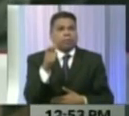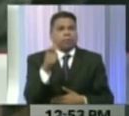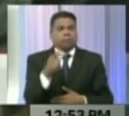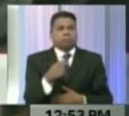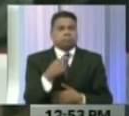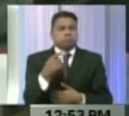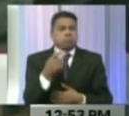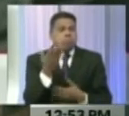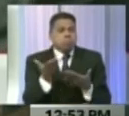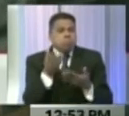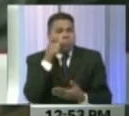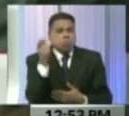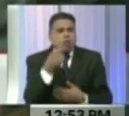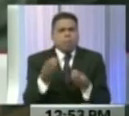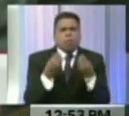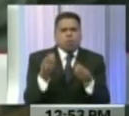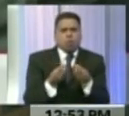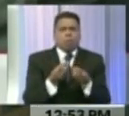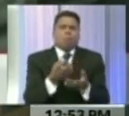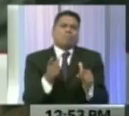barcos polivalentes para la pesca.